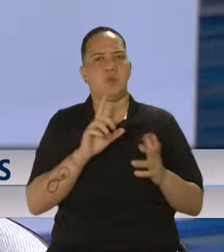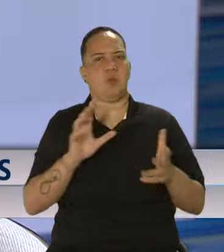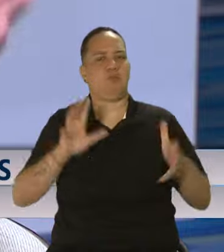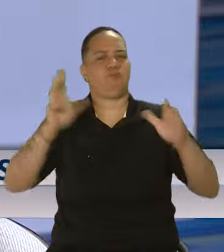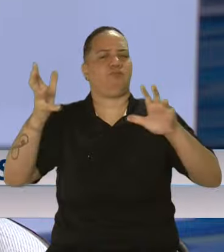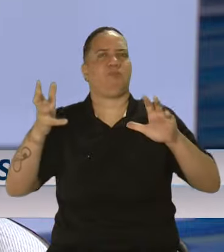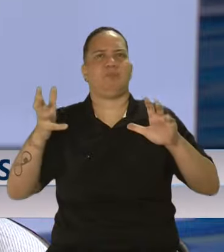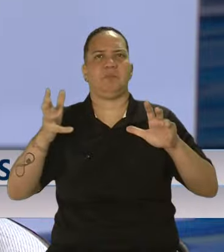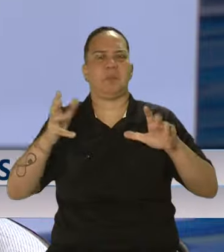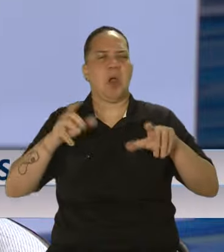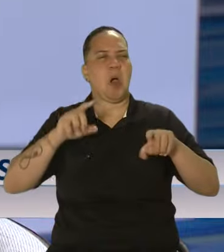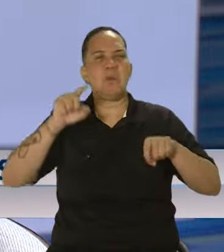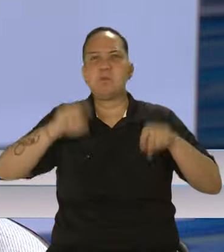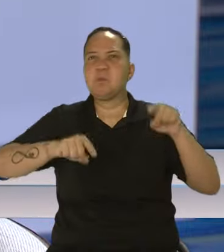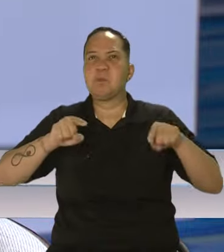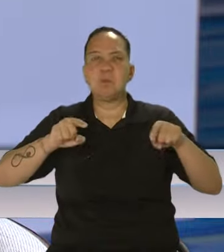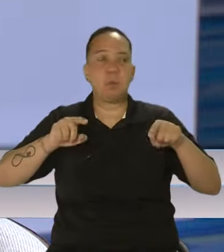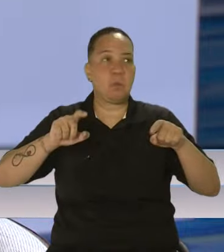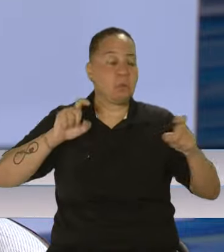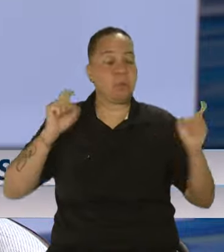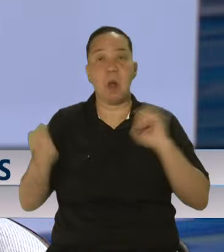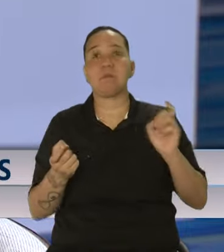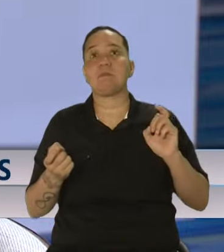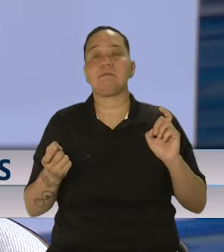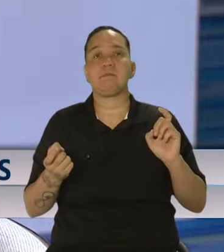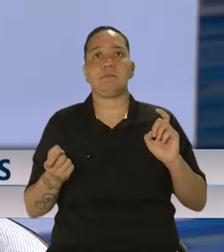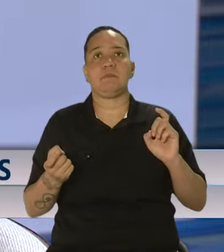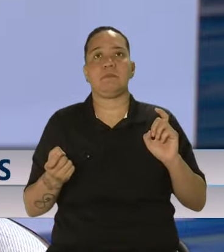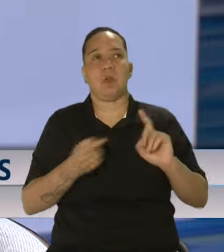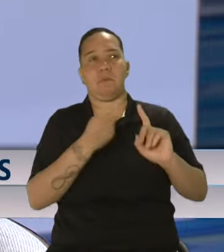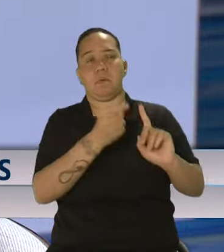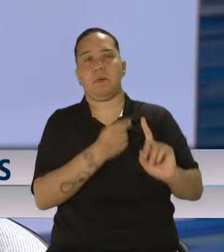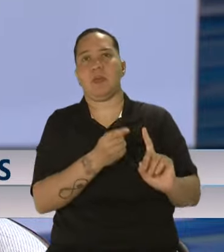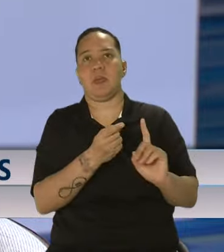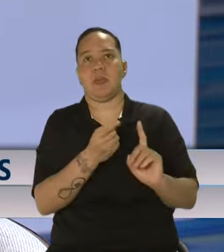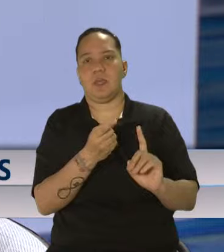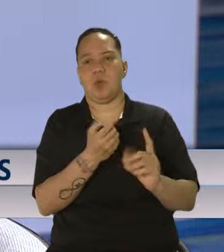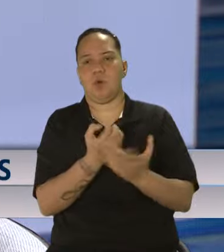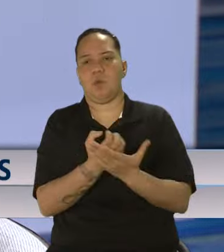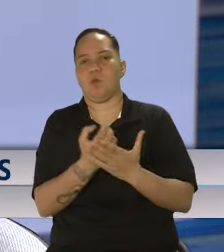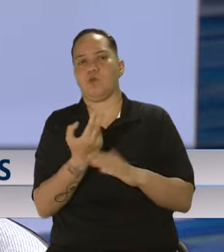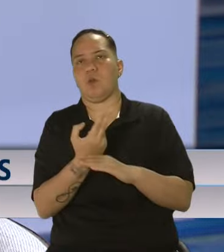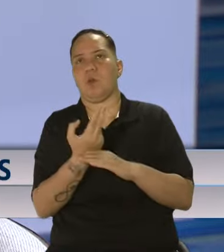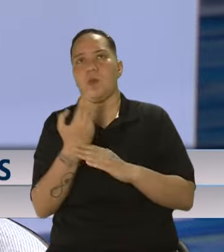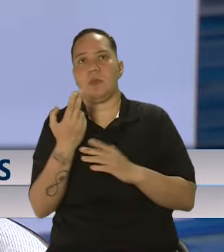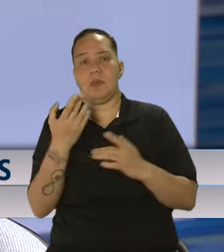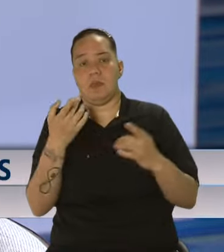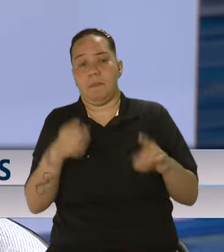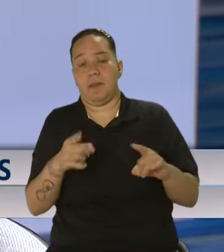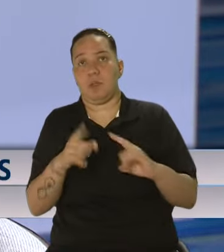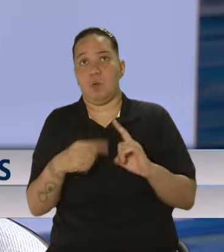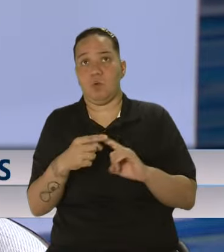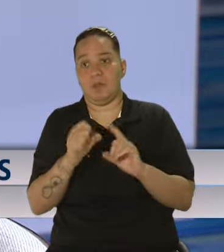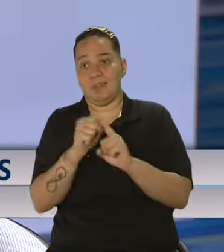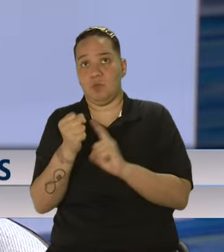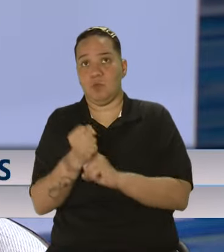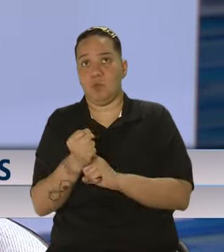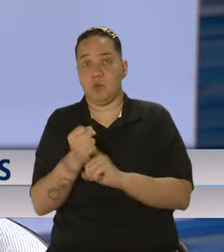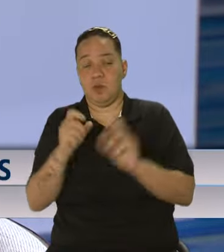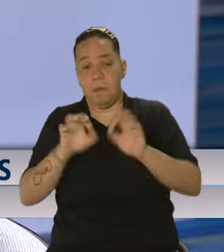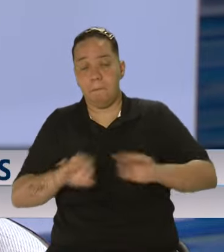siquiera una variación dramática en los indicadores económicos que utilizamos para ver qué ocurre cuando una situación